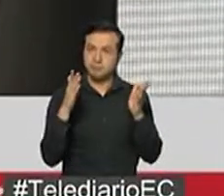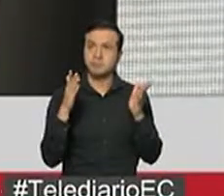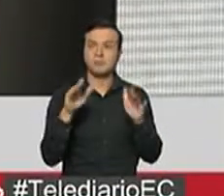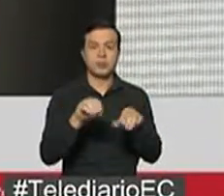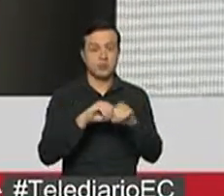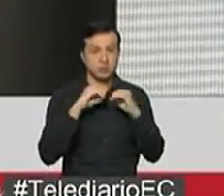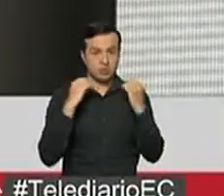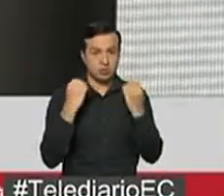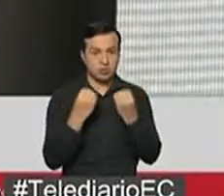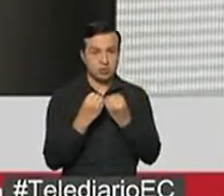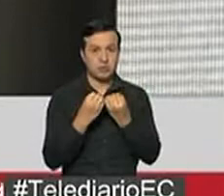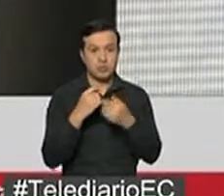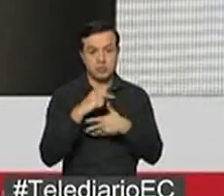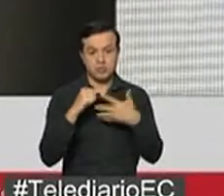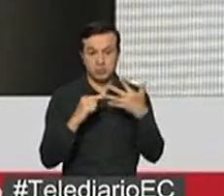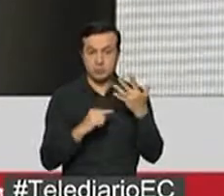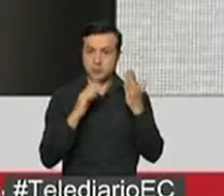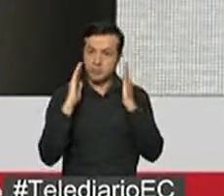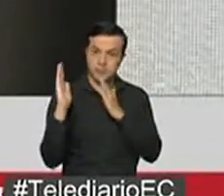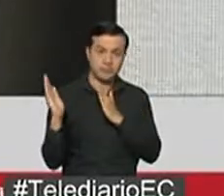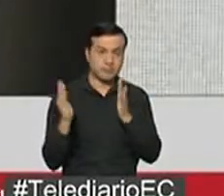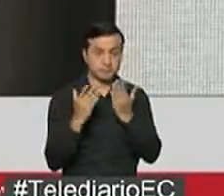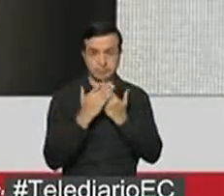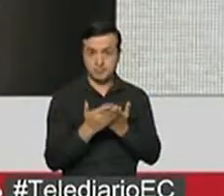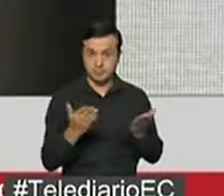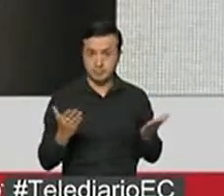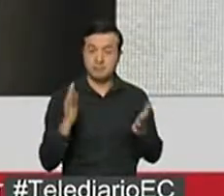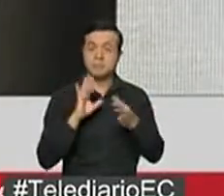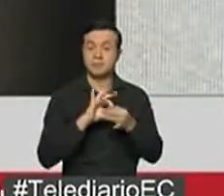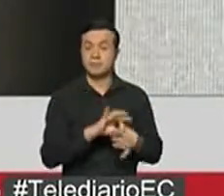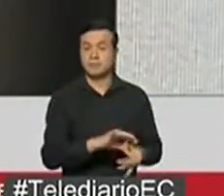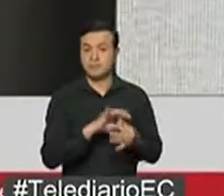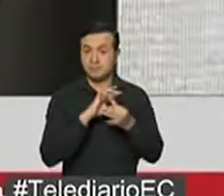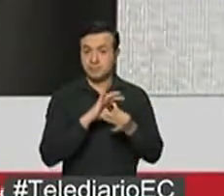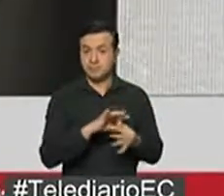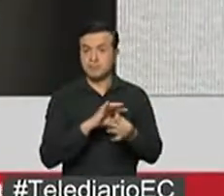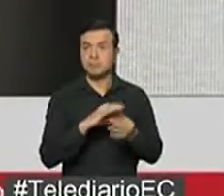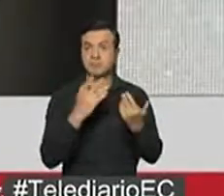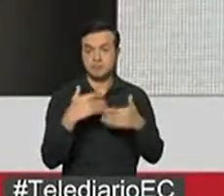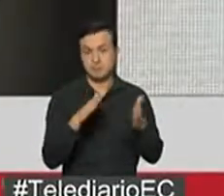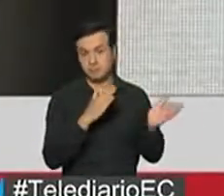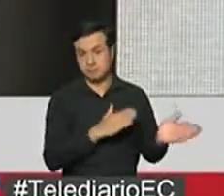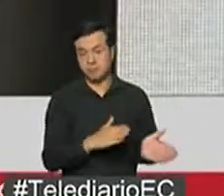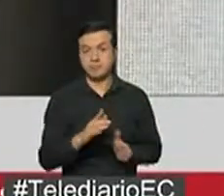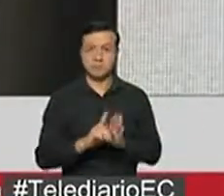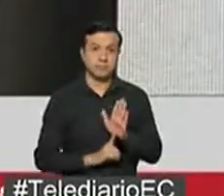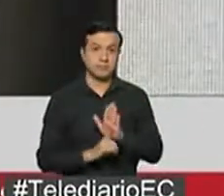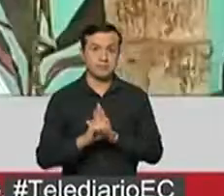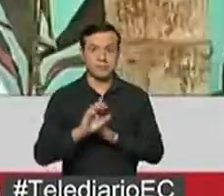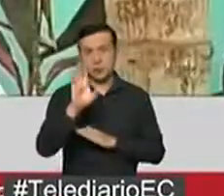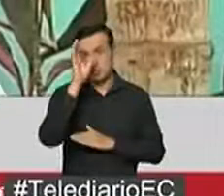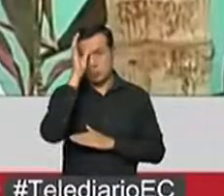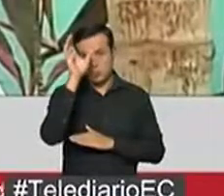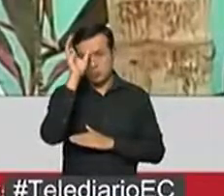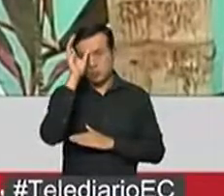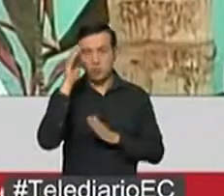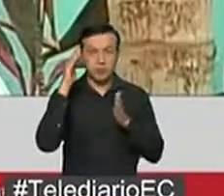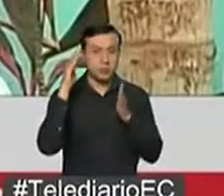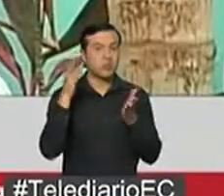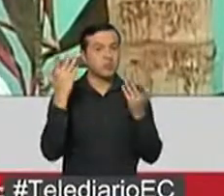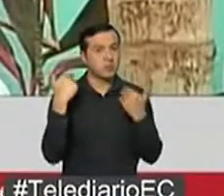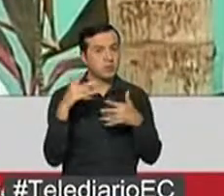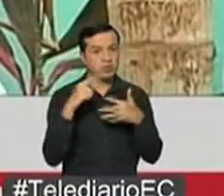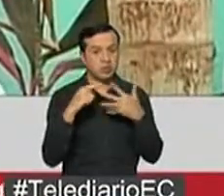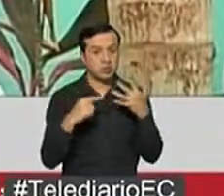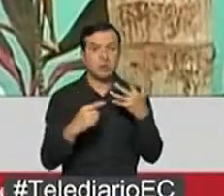organizaciones existentes y colaborando en la recuperación y desarrollo de la cultura cubrimos parte de